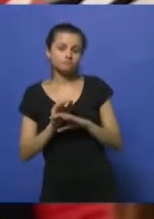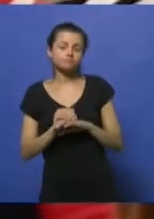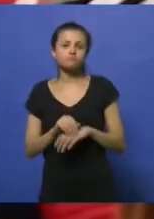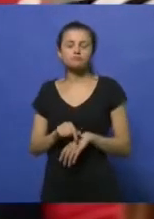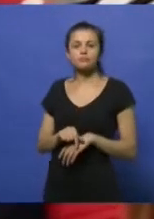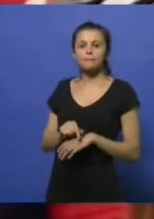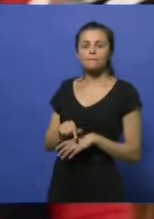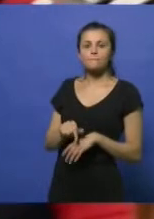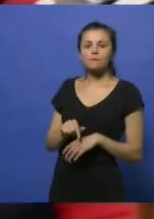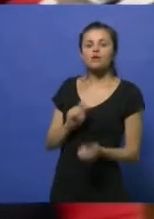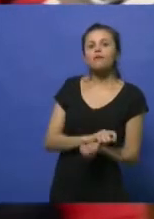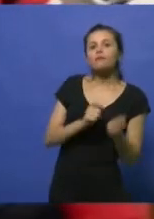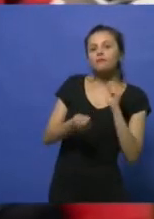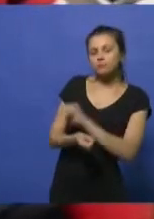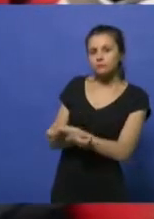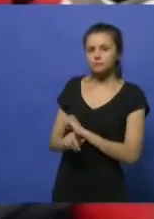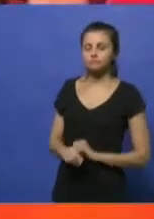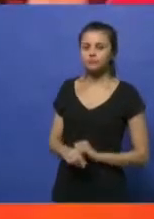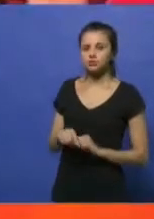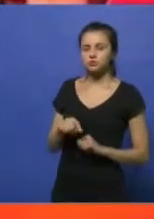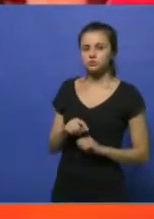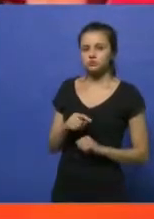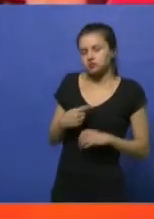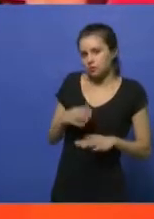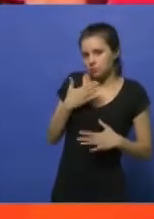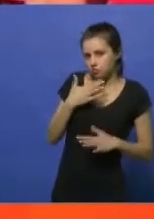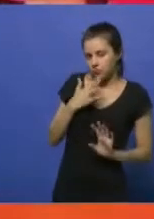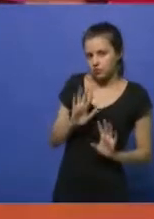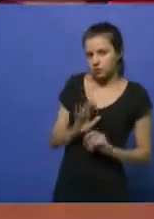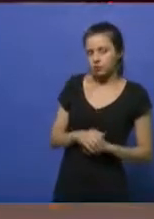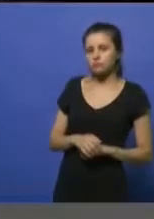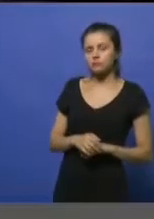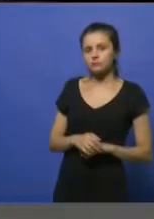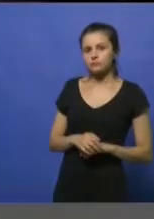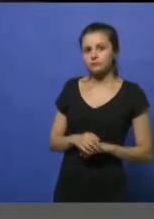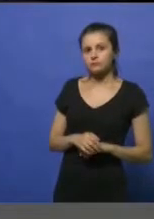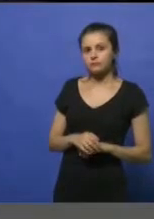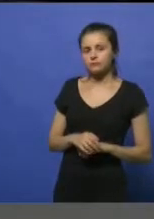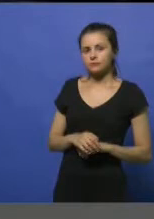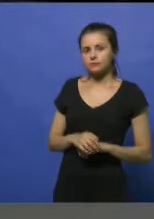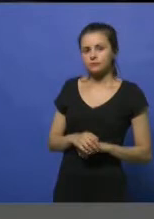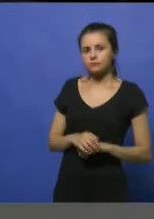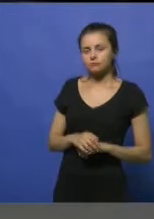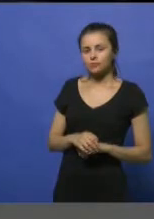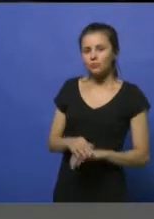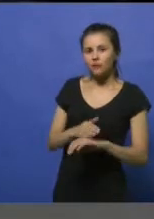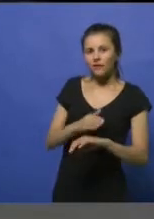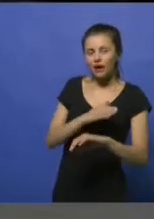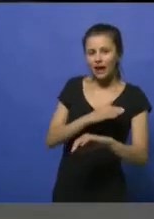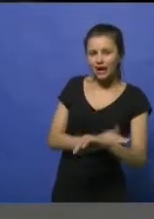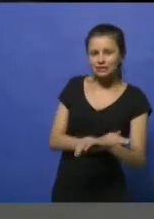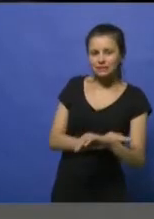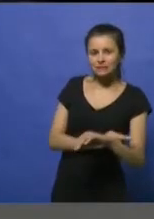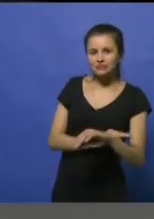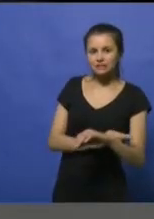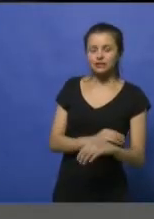tanto, eso se pasa y entiendo que... Sí, se puede entender así, está bien dicho. Va a ser lo que sería la previa, el telonero, ¿de quién?